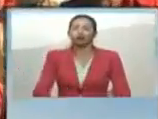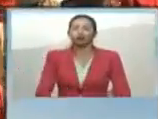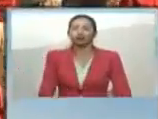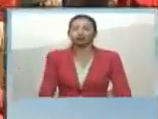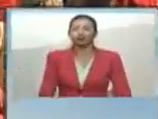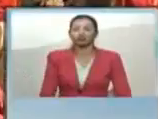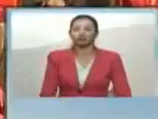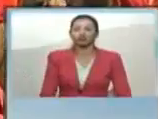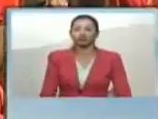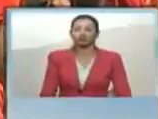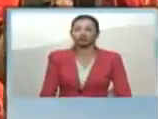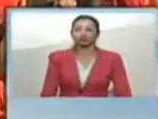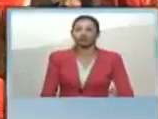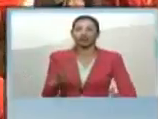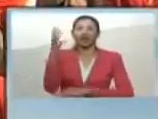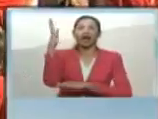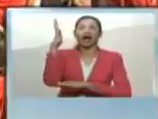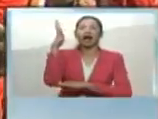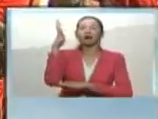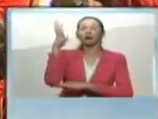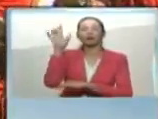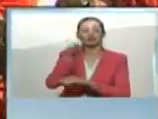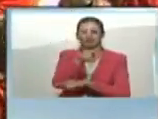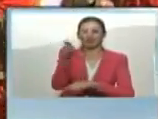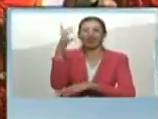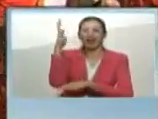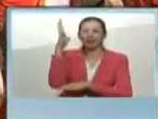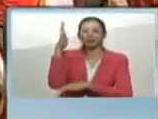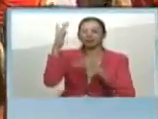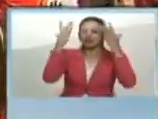los árboles del saber.